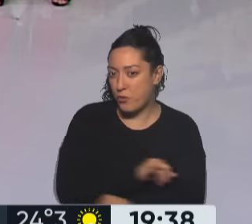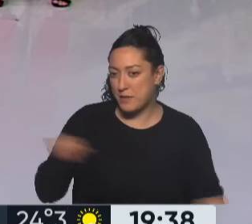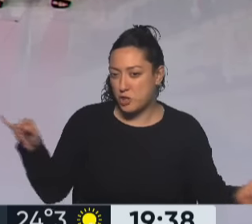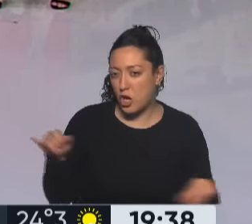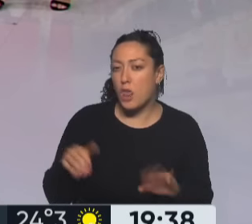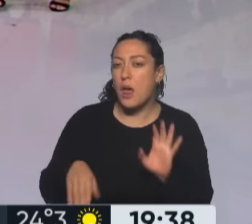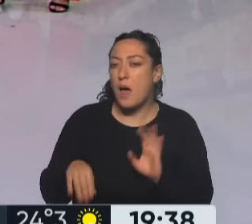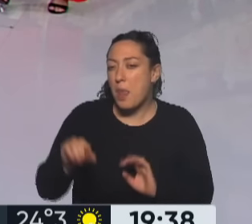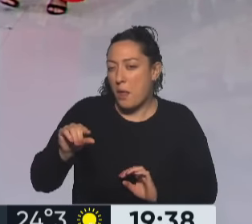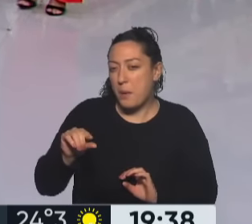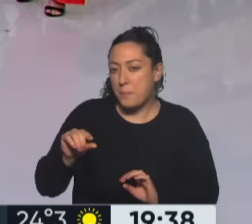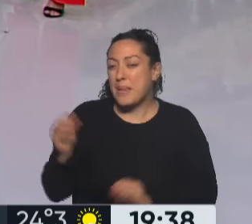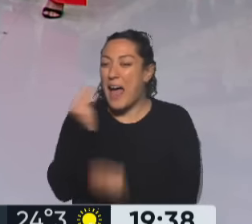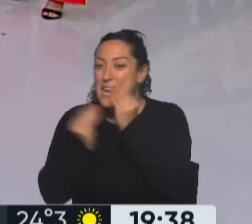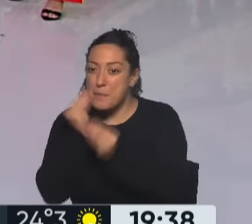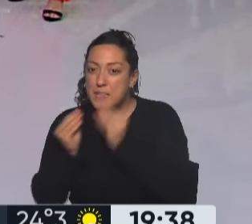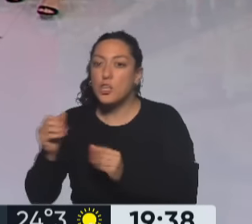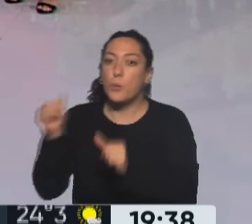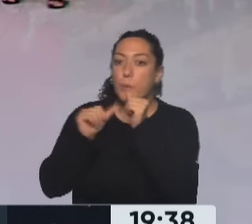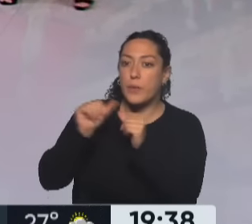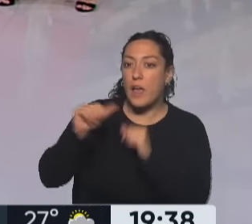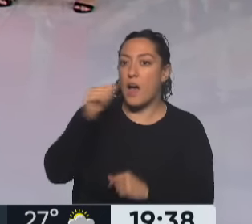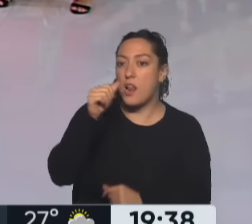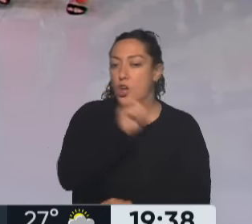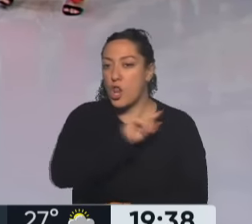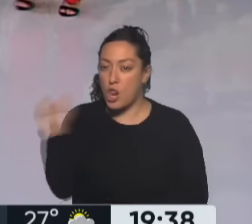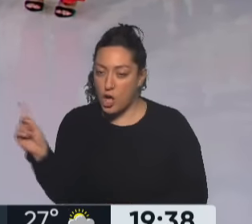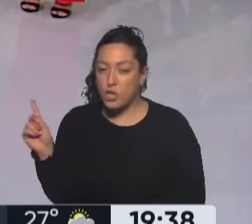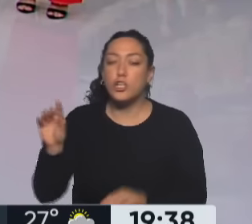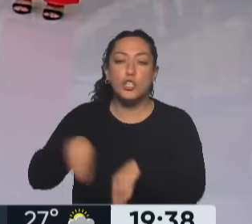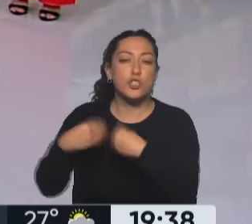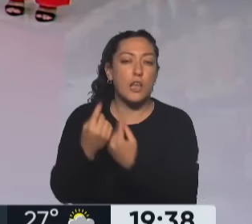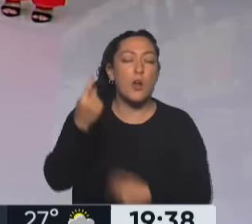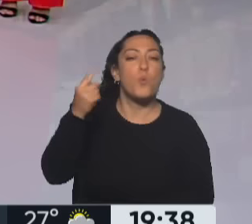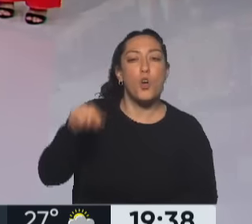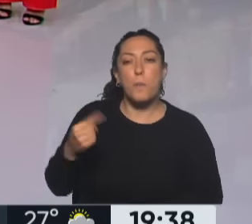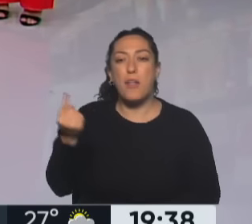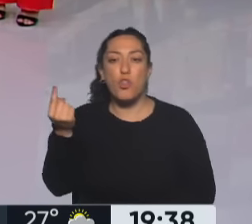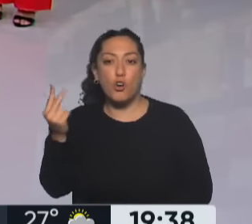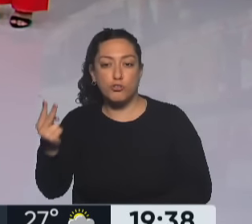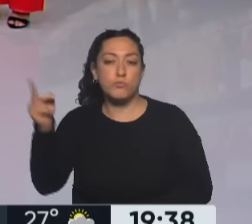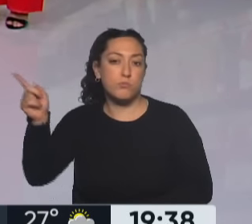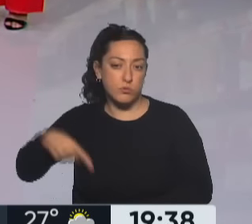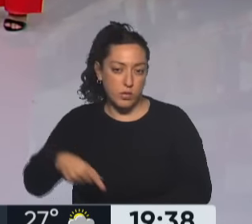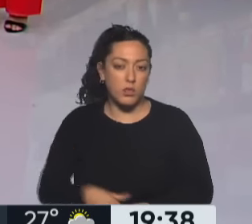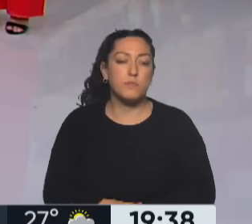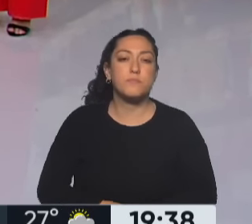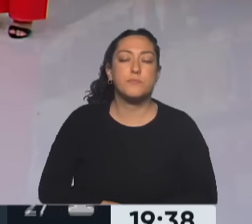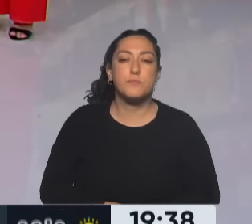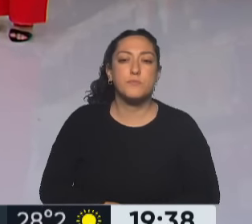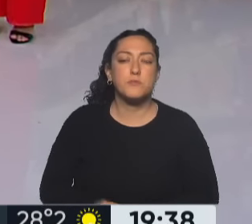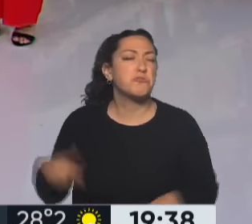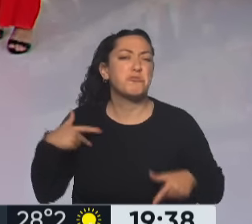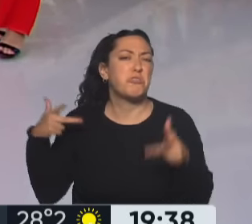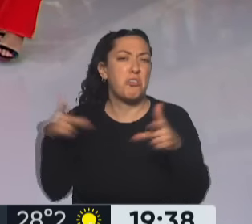se encontró alimentos y bebidas no alcohólicas que tuvieron una suba de apenas el 1,2%. ¿Por qué digo